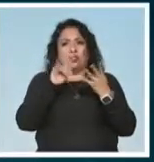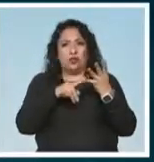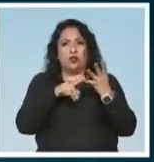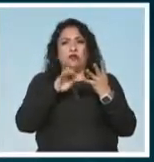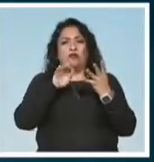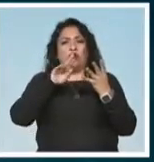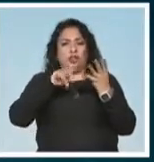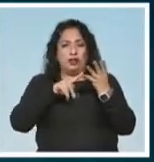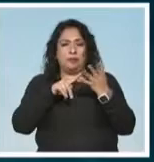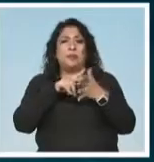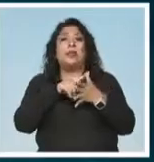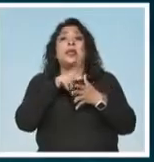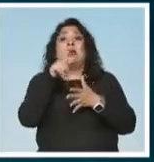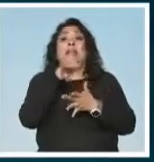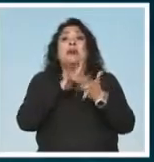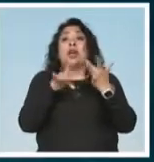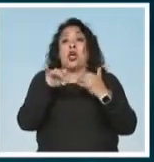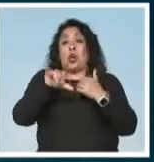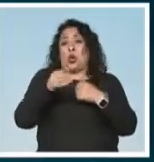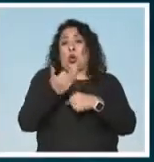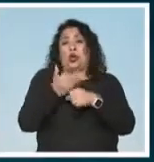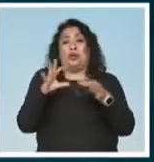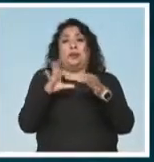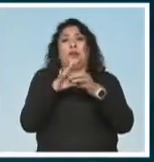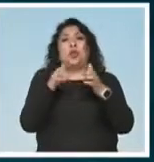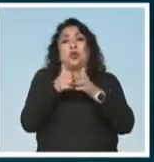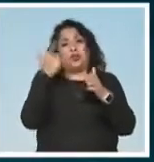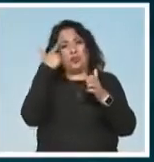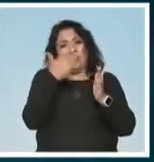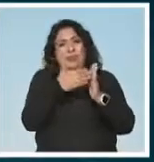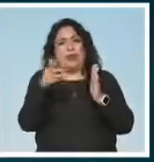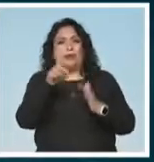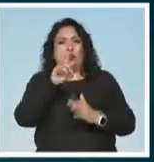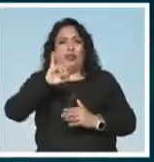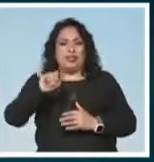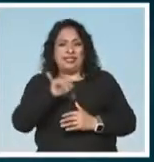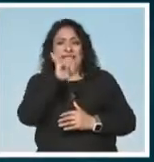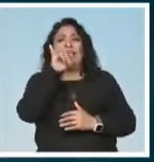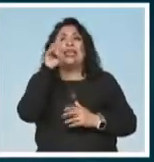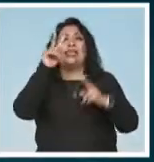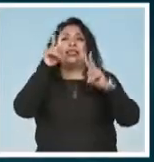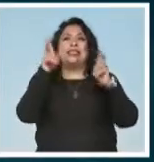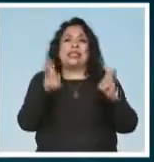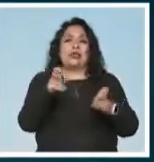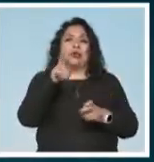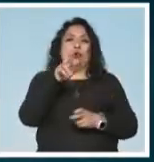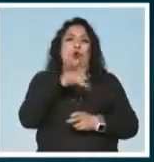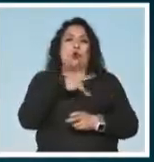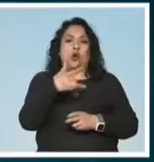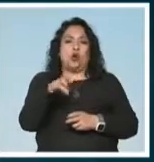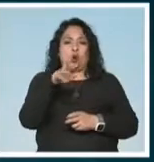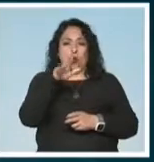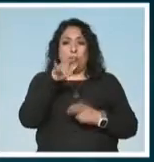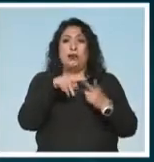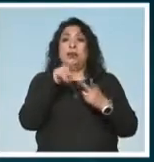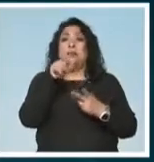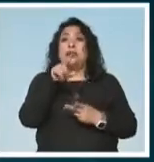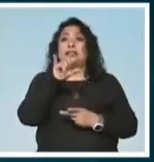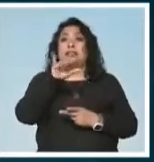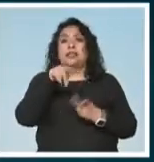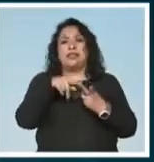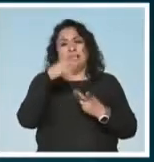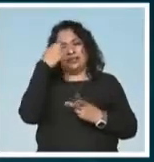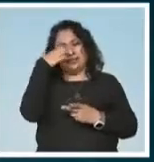Forgive y Losing Touch, de la producción que está más relacionada con su etapa de DJ titulada Young Romance, también Sync y